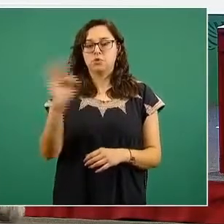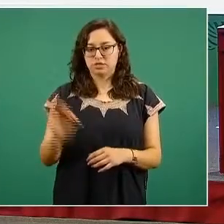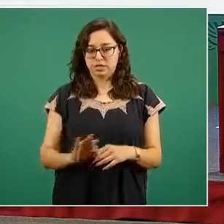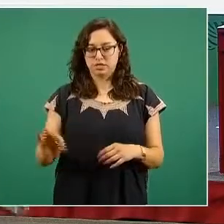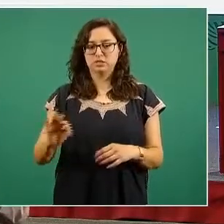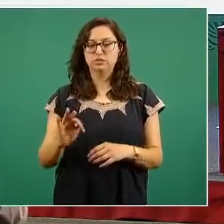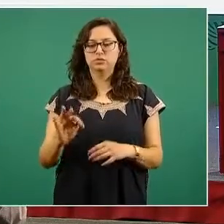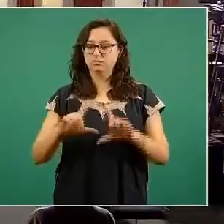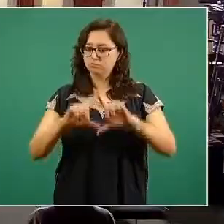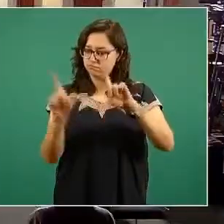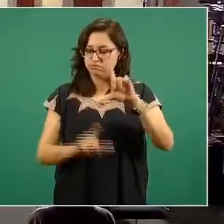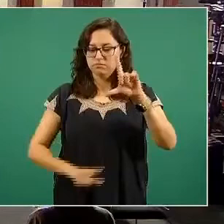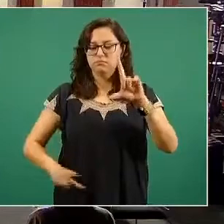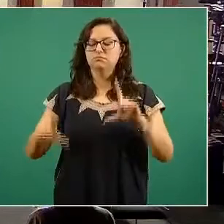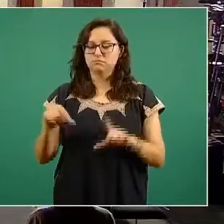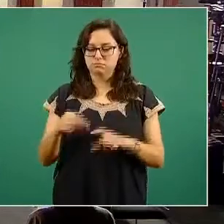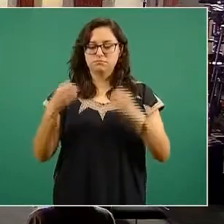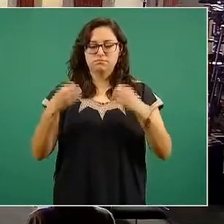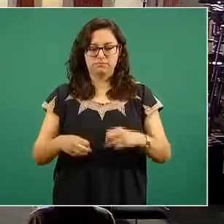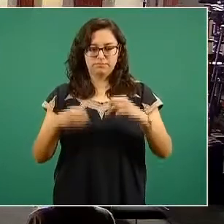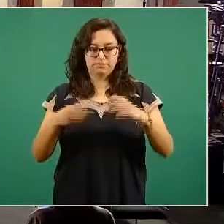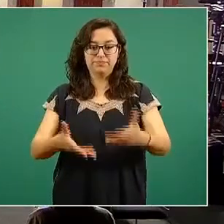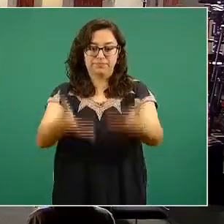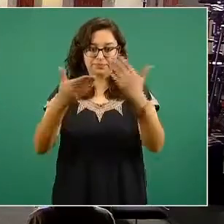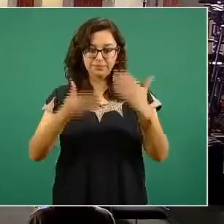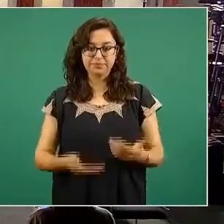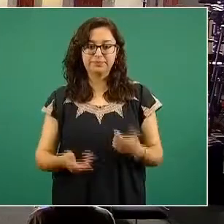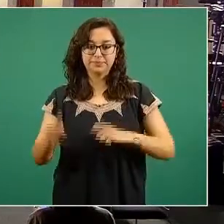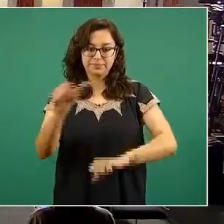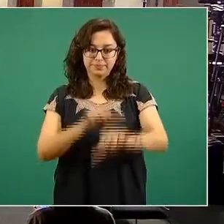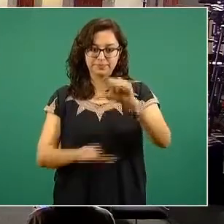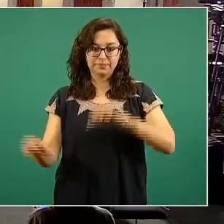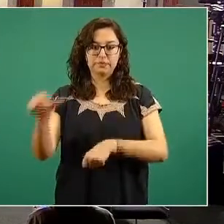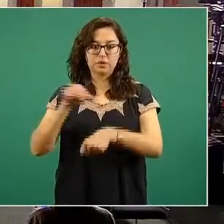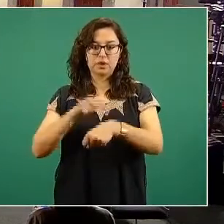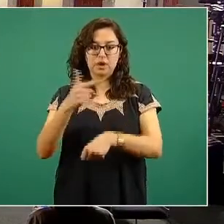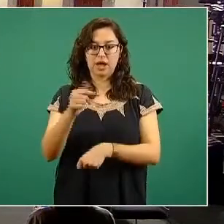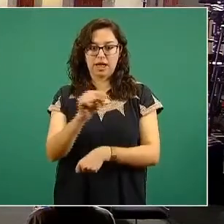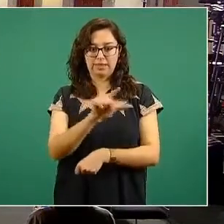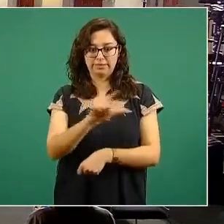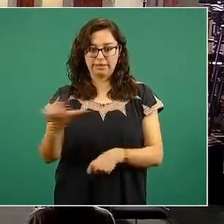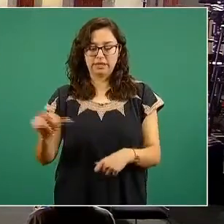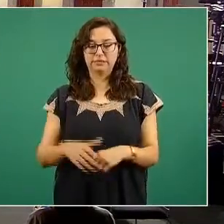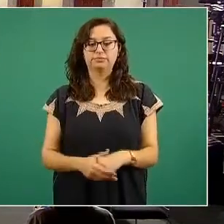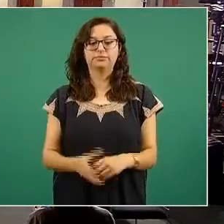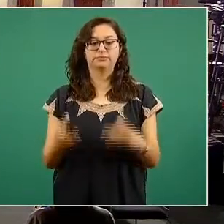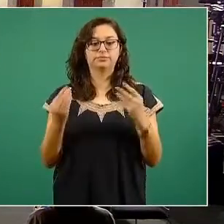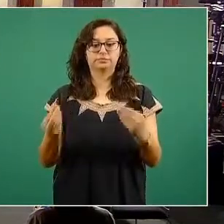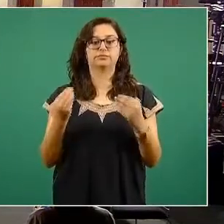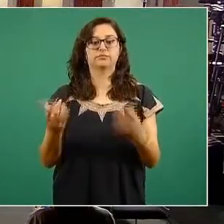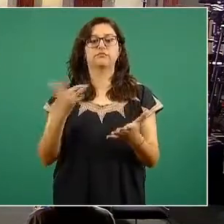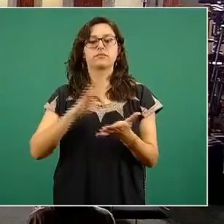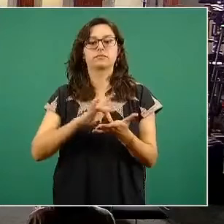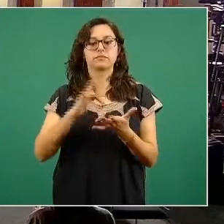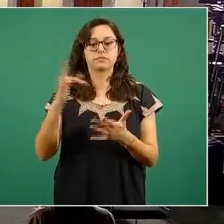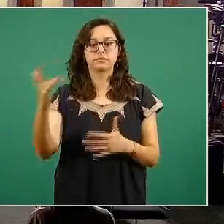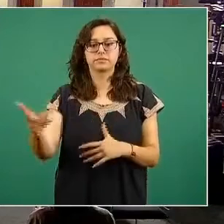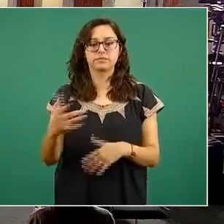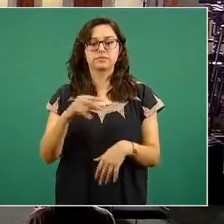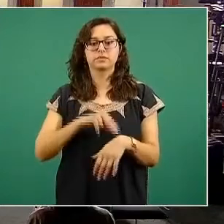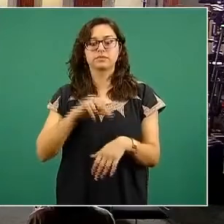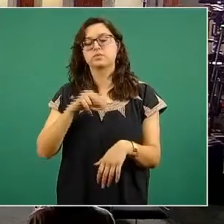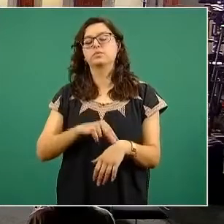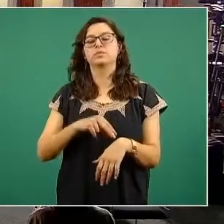Y le pasaría entonces la palabra al... Muchas gracias, doctora Letze de la Torre, directora general